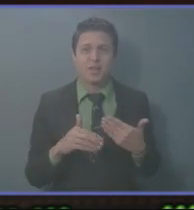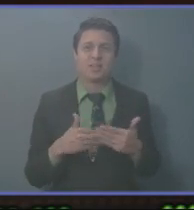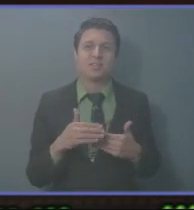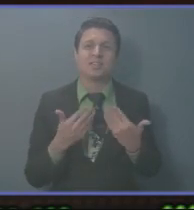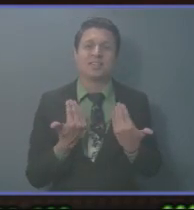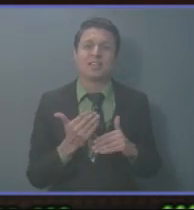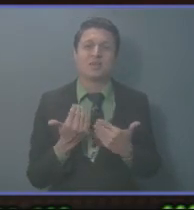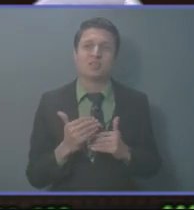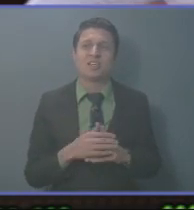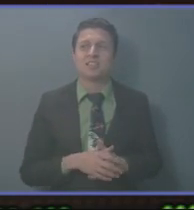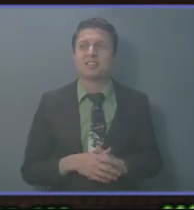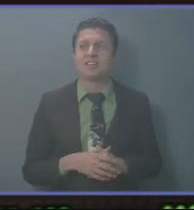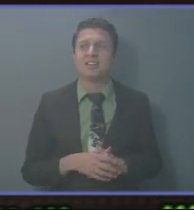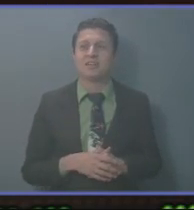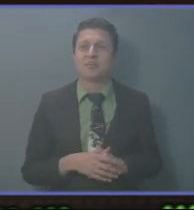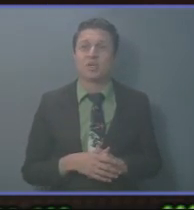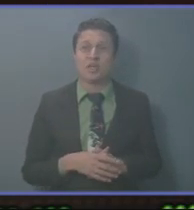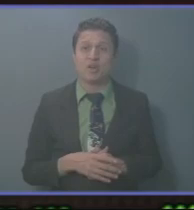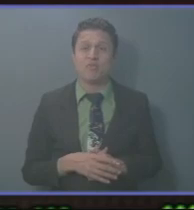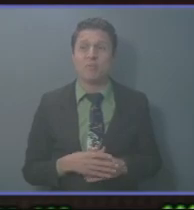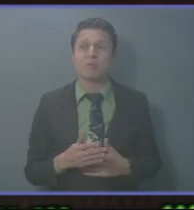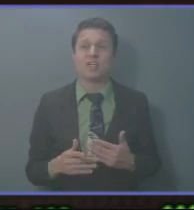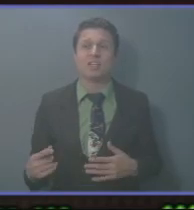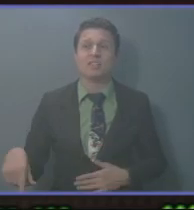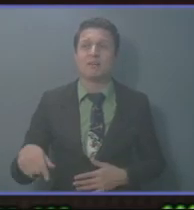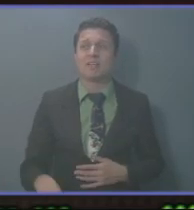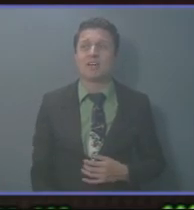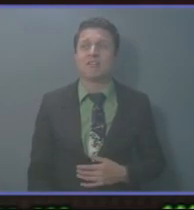presidente, procedo a leer el decreto.